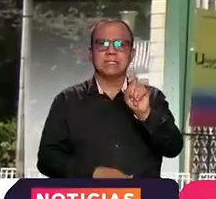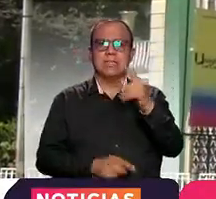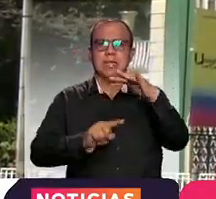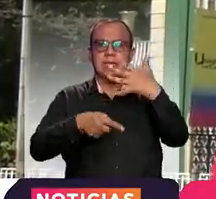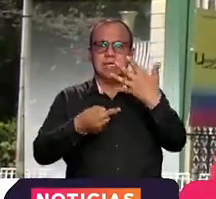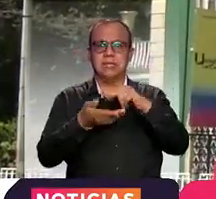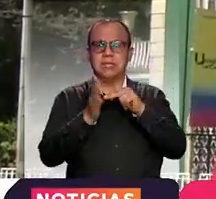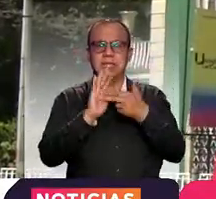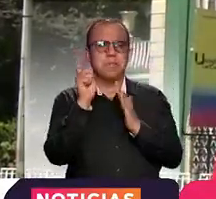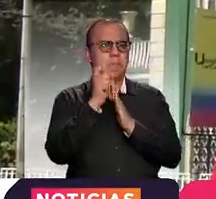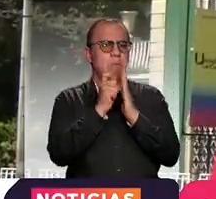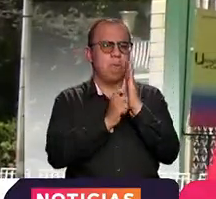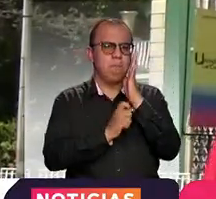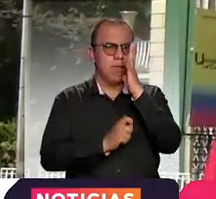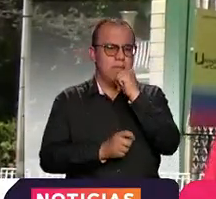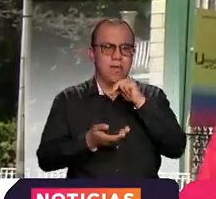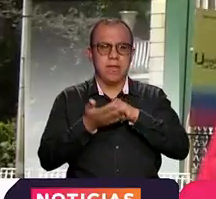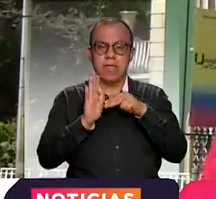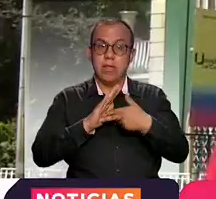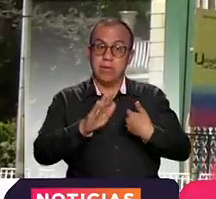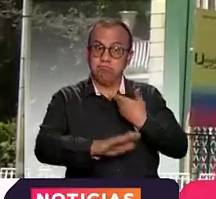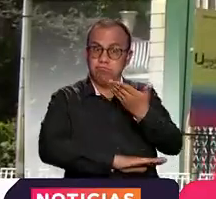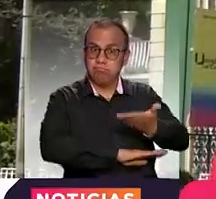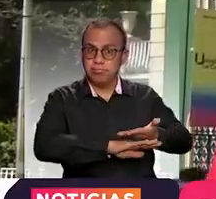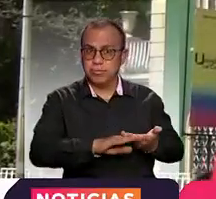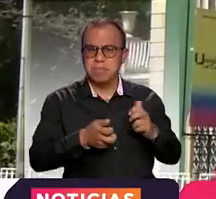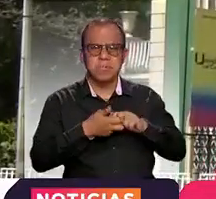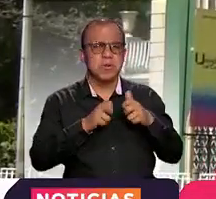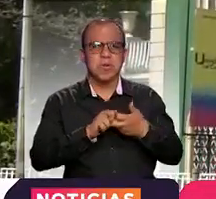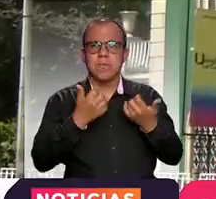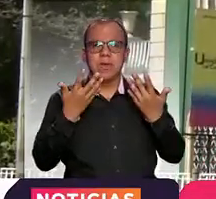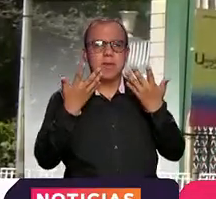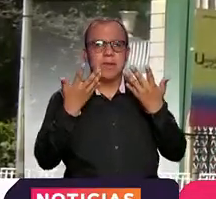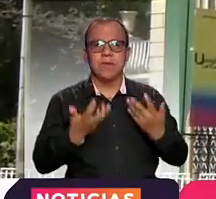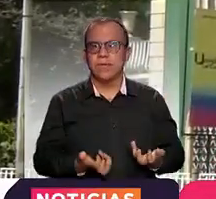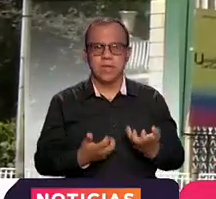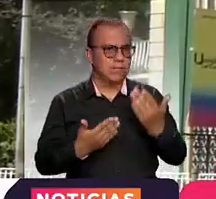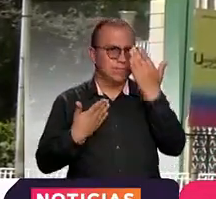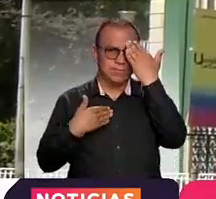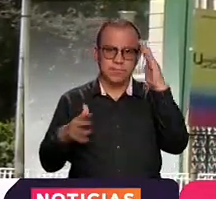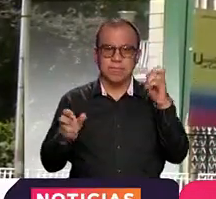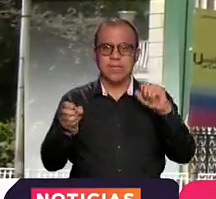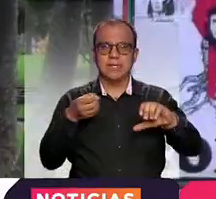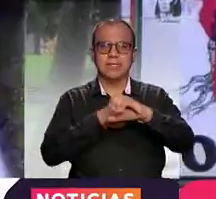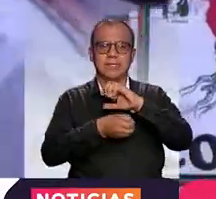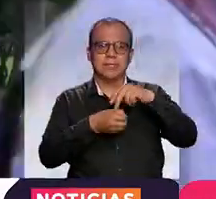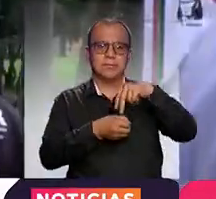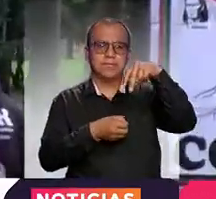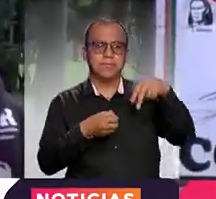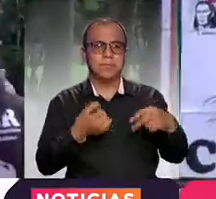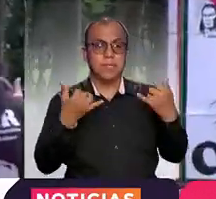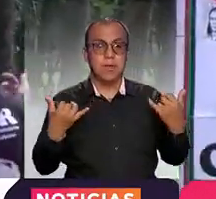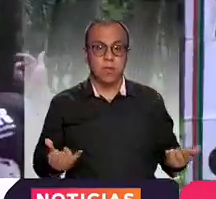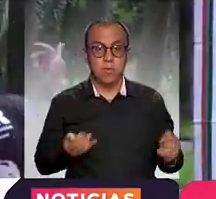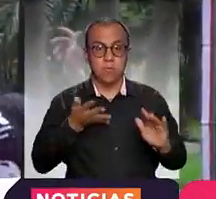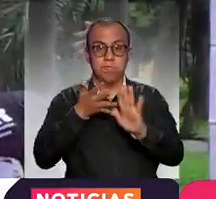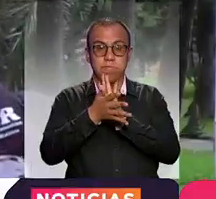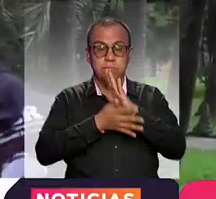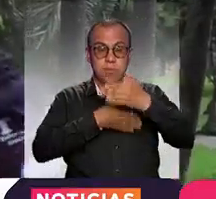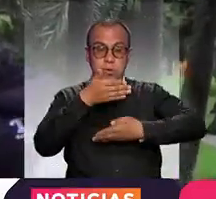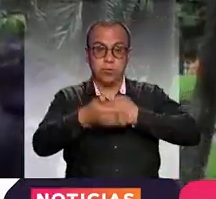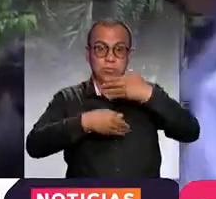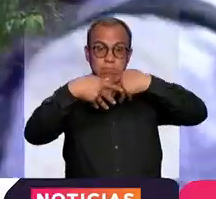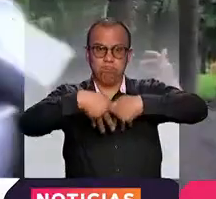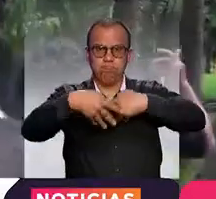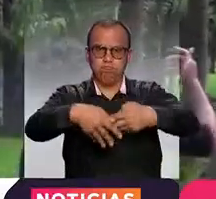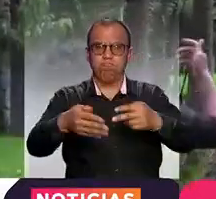problema no es los puntos, ni nada, ni las peticiones. El problema es que él no quiere saber nada de la ciudadanía. Para los manifestantes, esta jornada